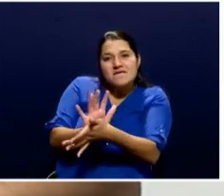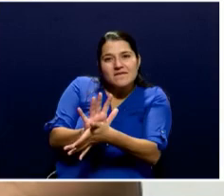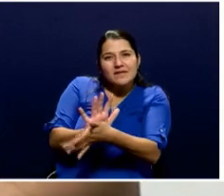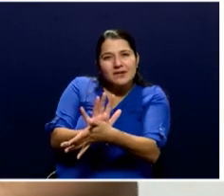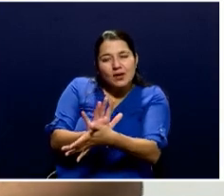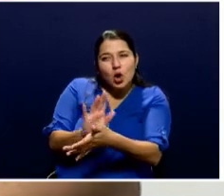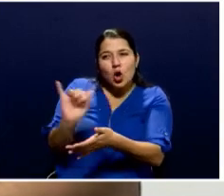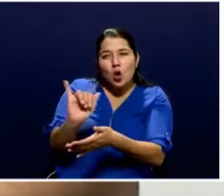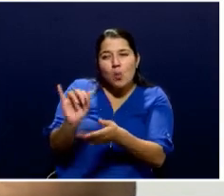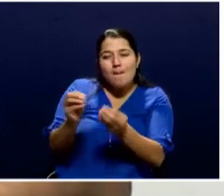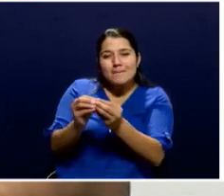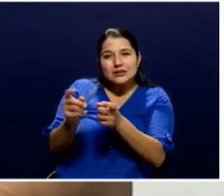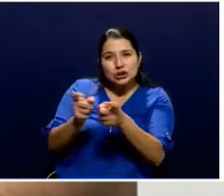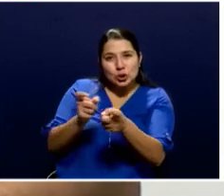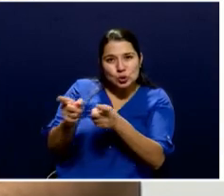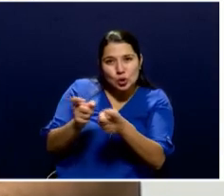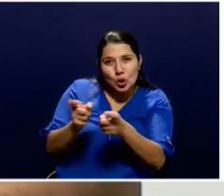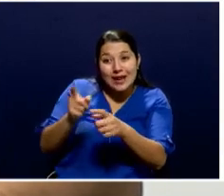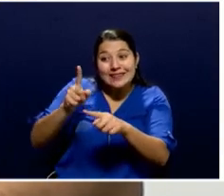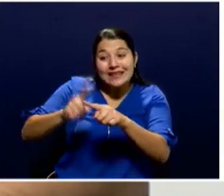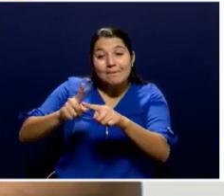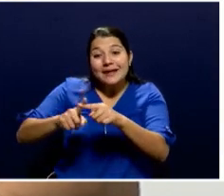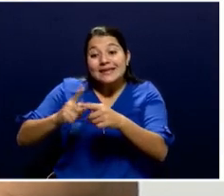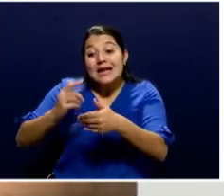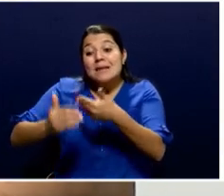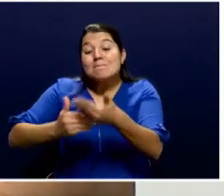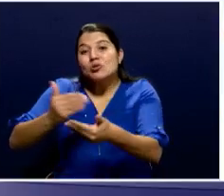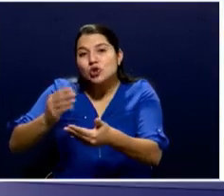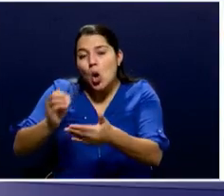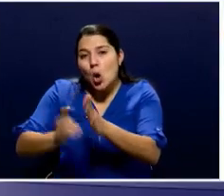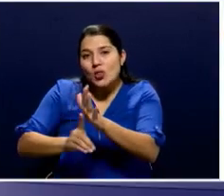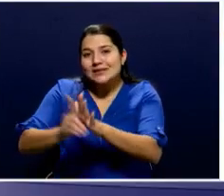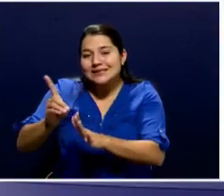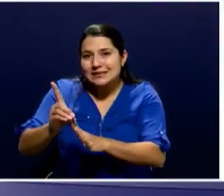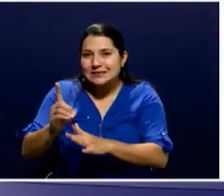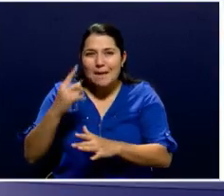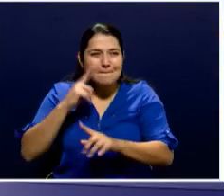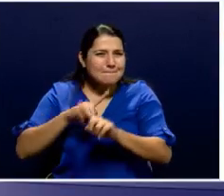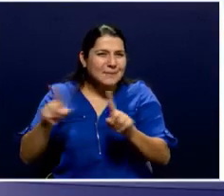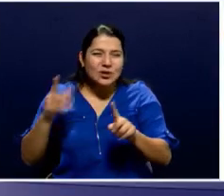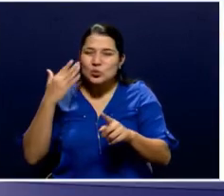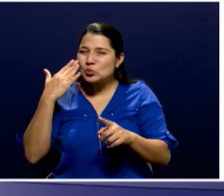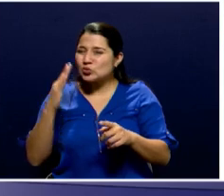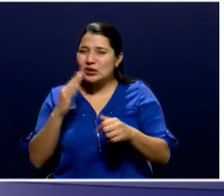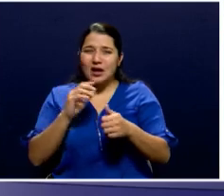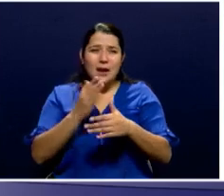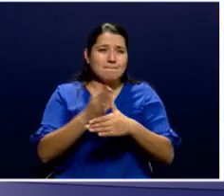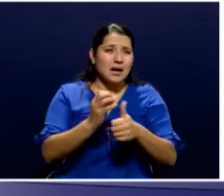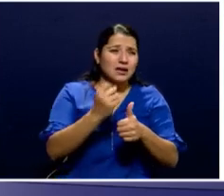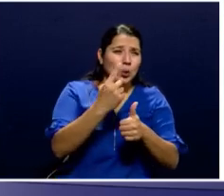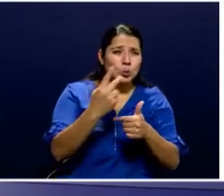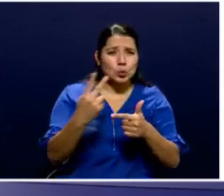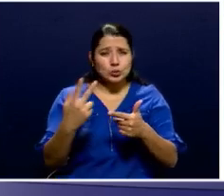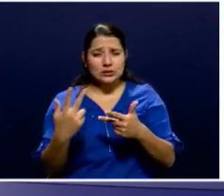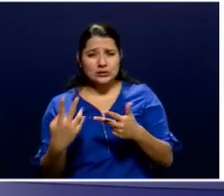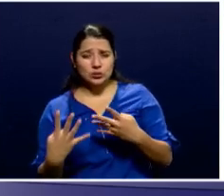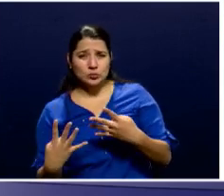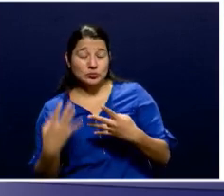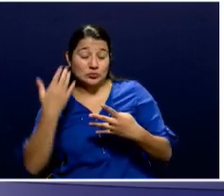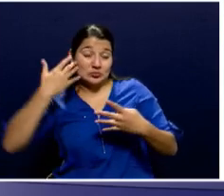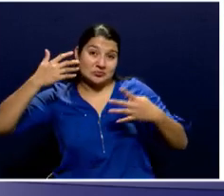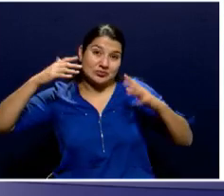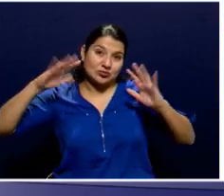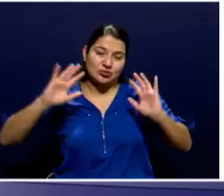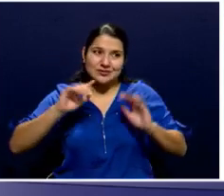contención dependiendo de cómo va evolucionando. Pero esa terminología ya de fase 1, 2, 3, 4, ellos son los especialistas en ese